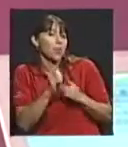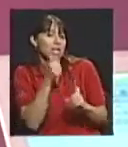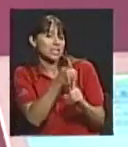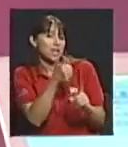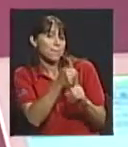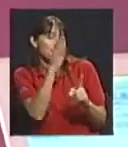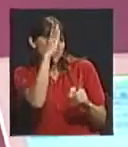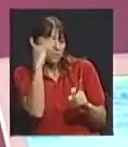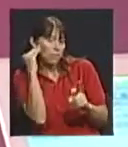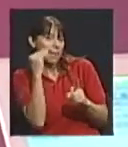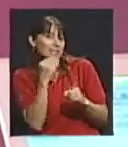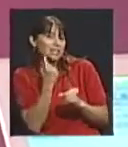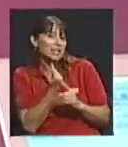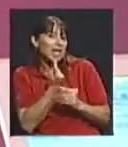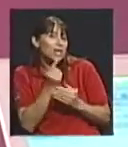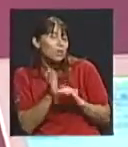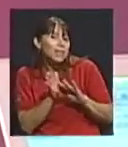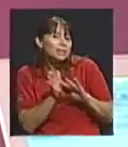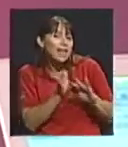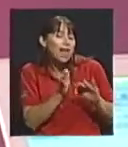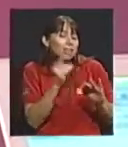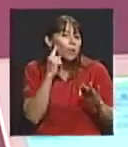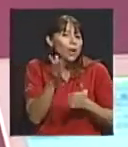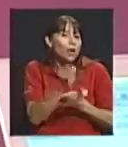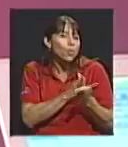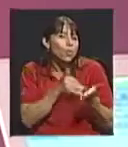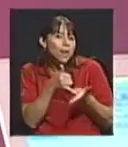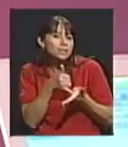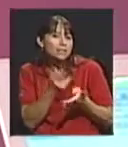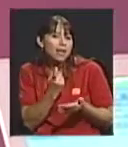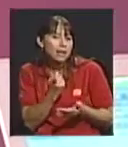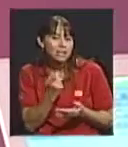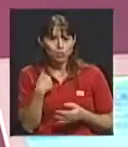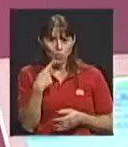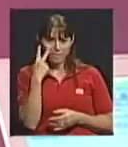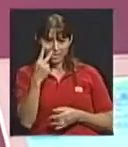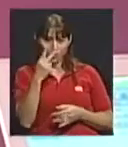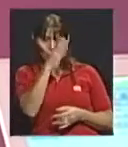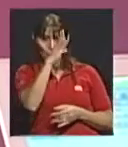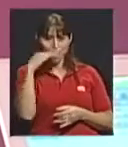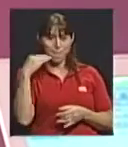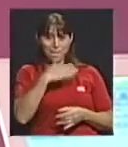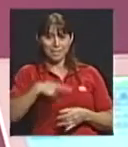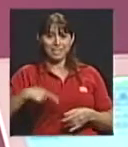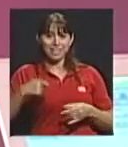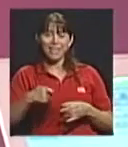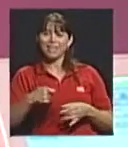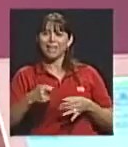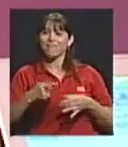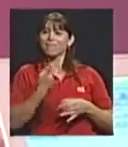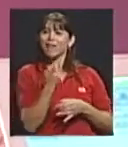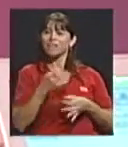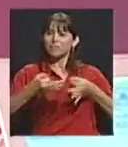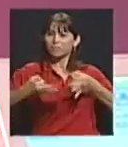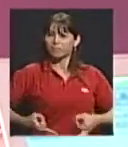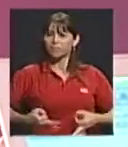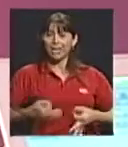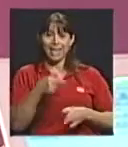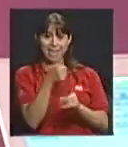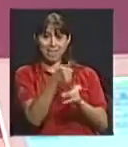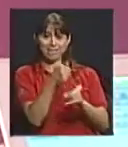eh carencias yo he notado falta de firmeza por parte de la presidenta de la República ella fue la que firmó el